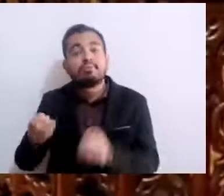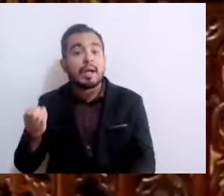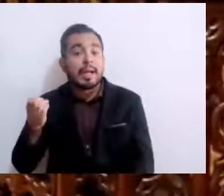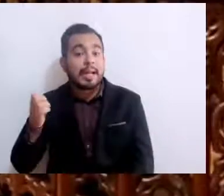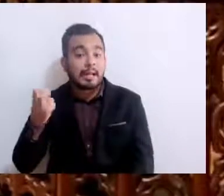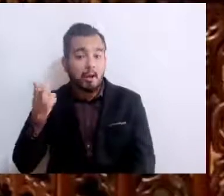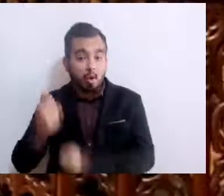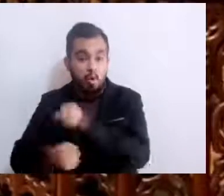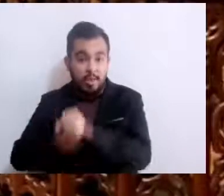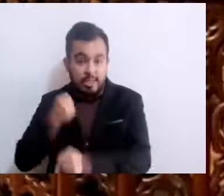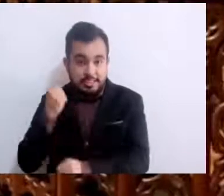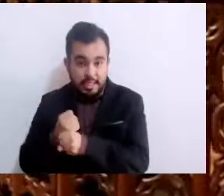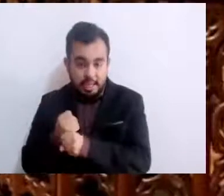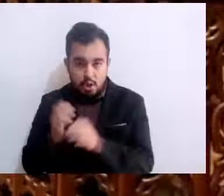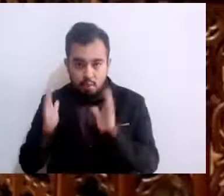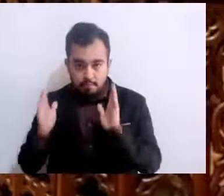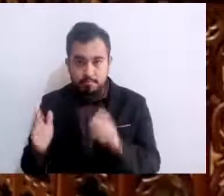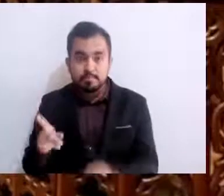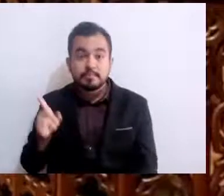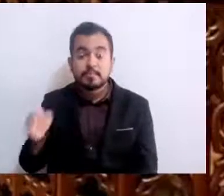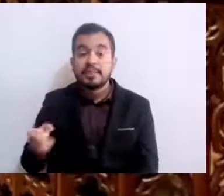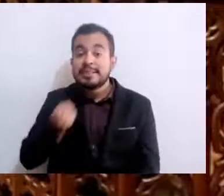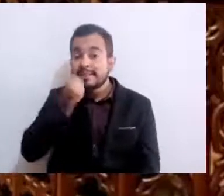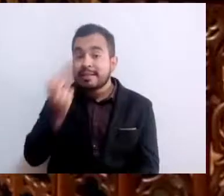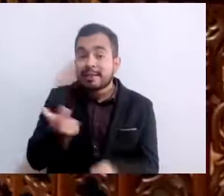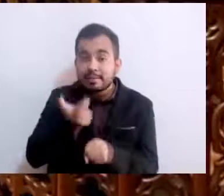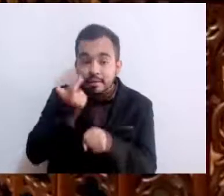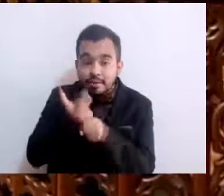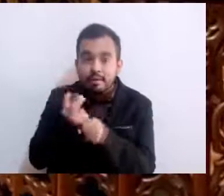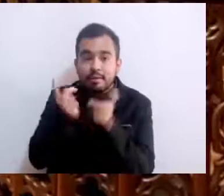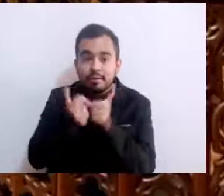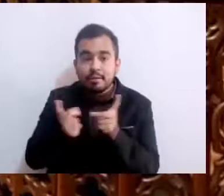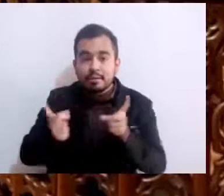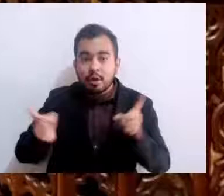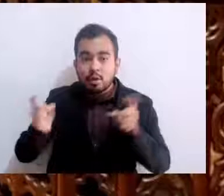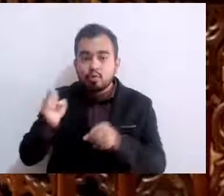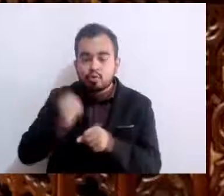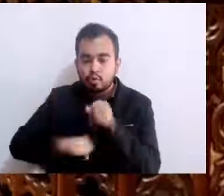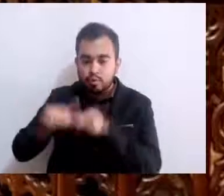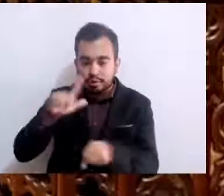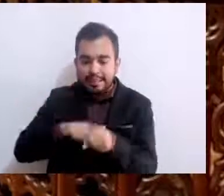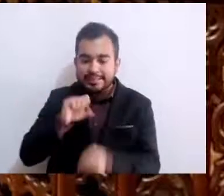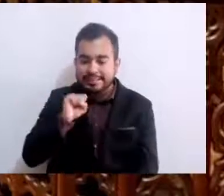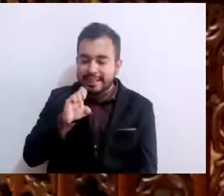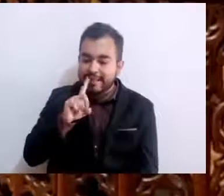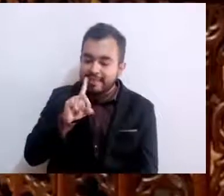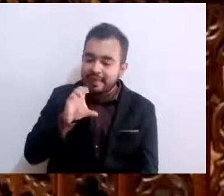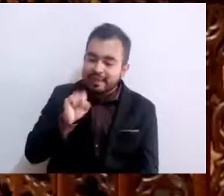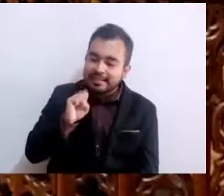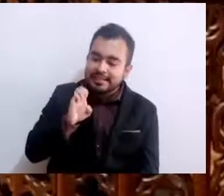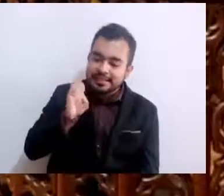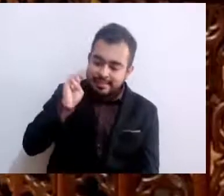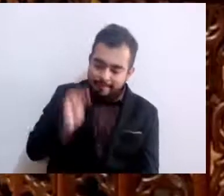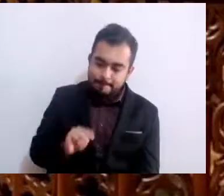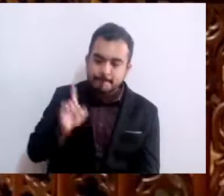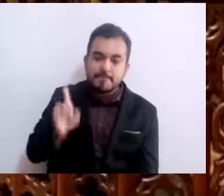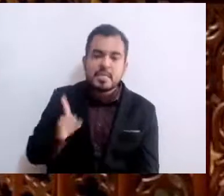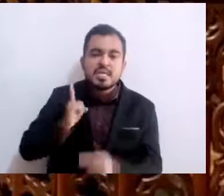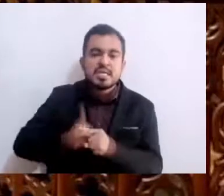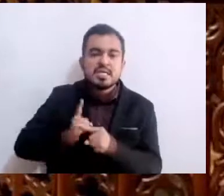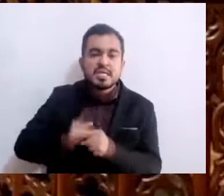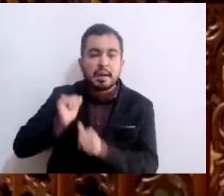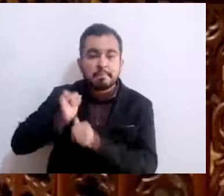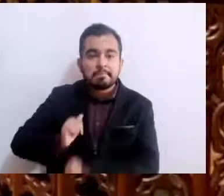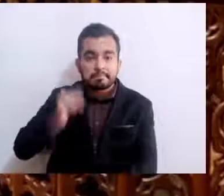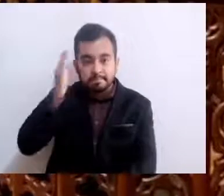de Desarrollo Social del Estado de México, SEDESEM, donde entonces el titular era